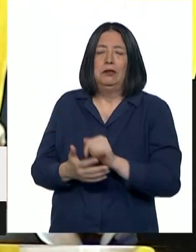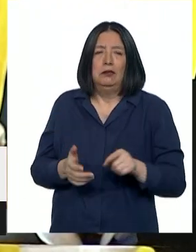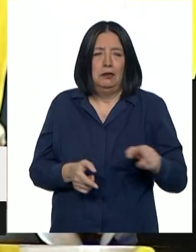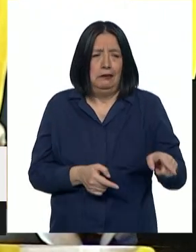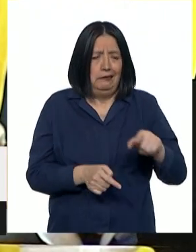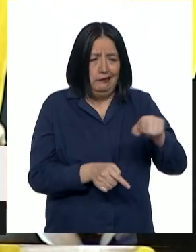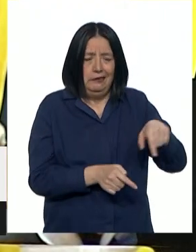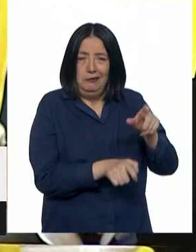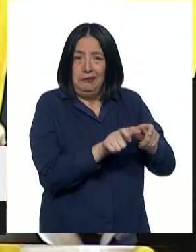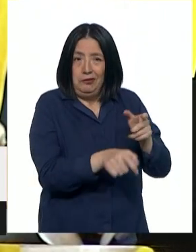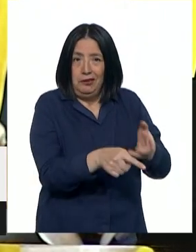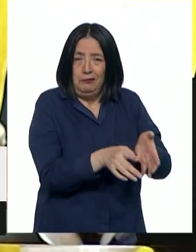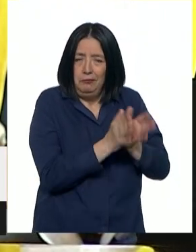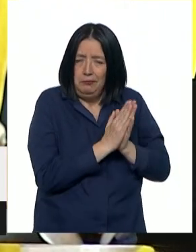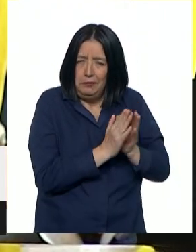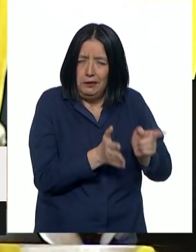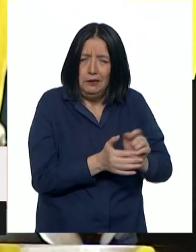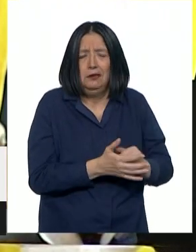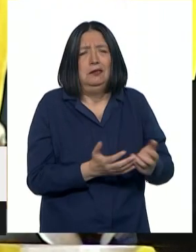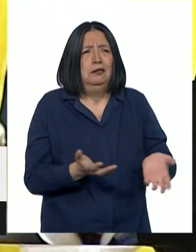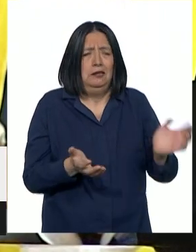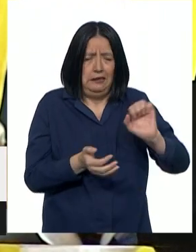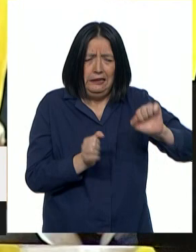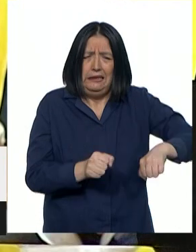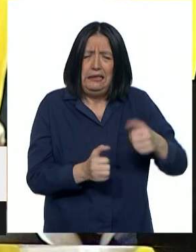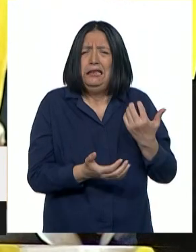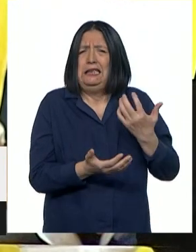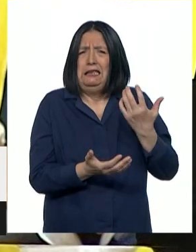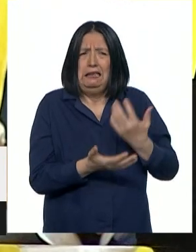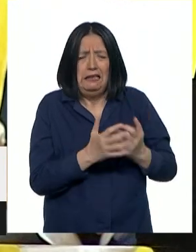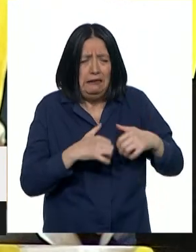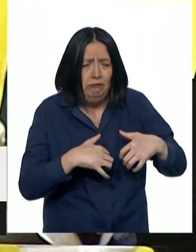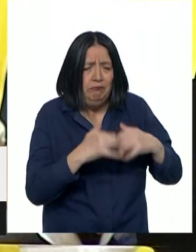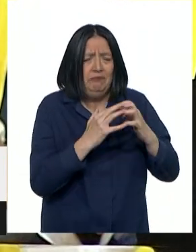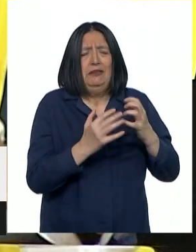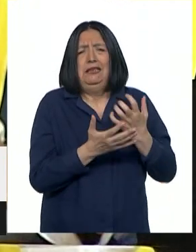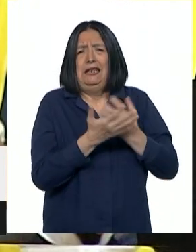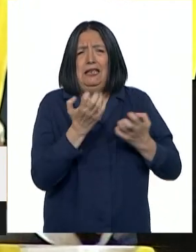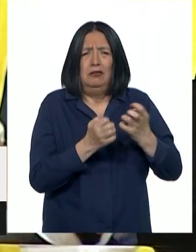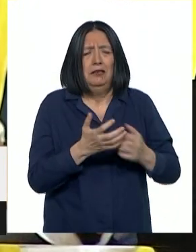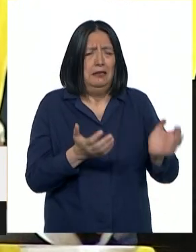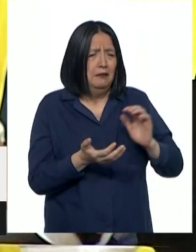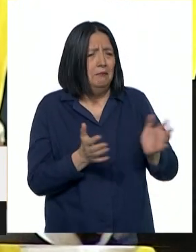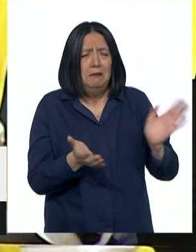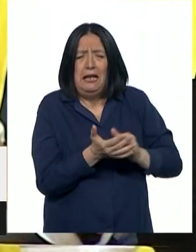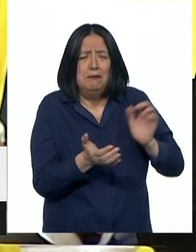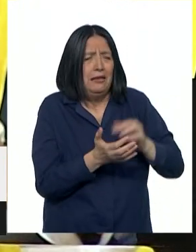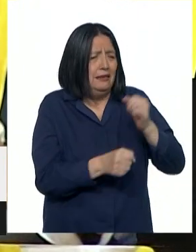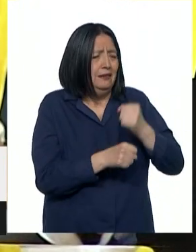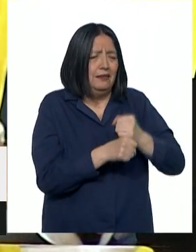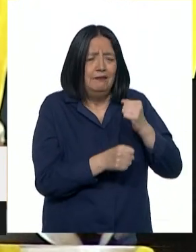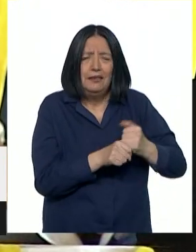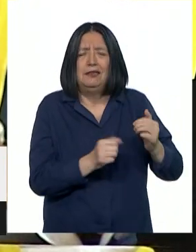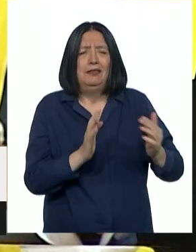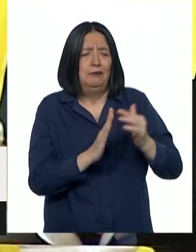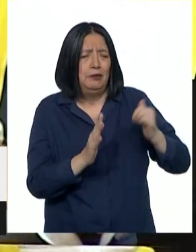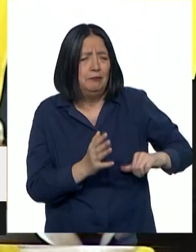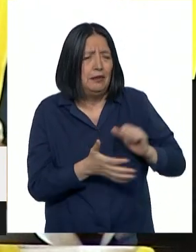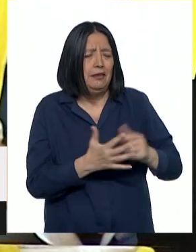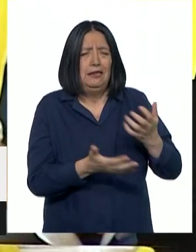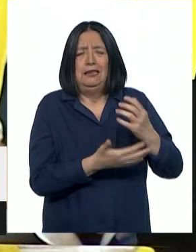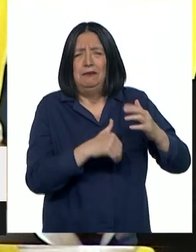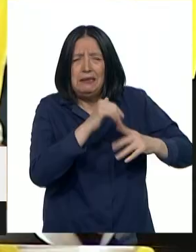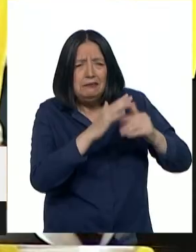piden que nos reactivemos económicamente, piden más obra a los alcaldes locales,